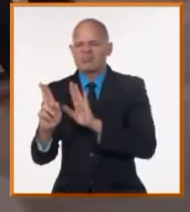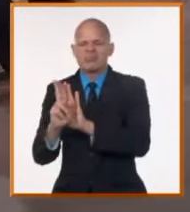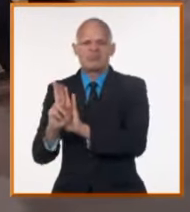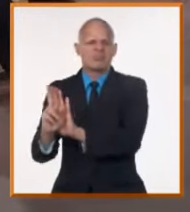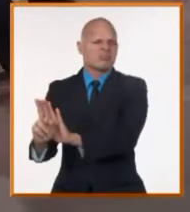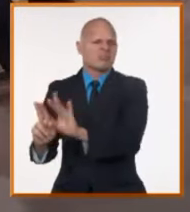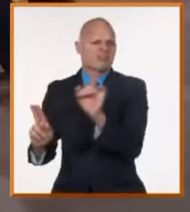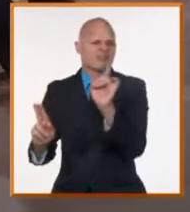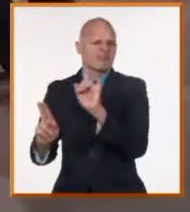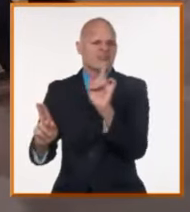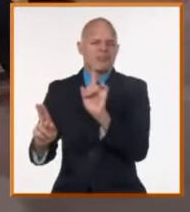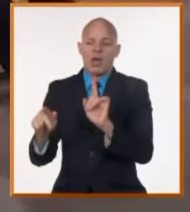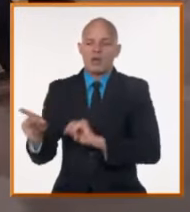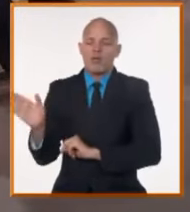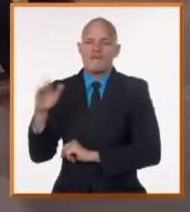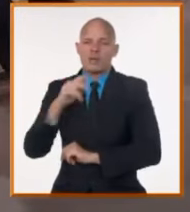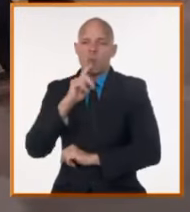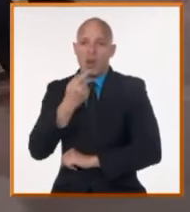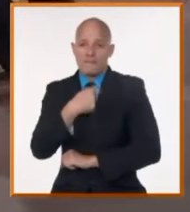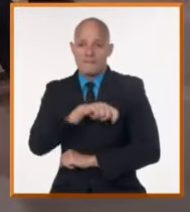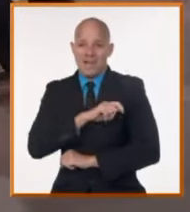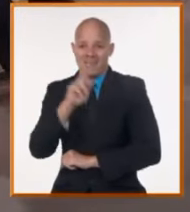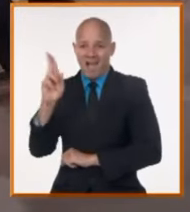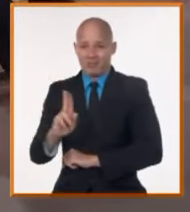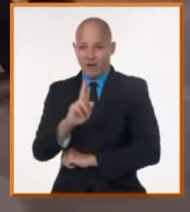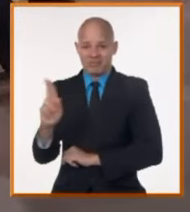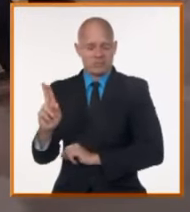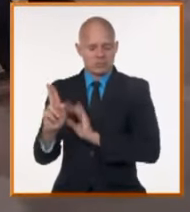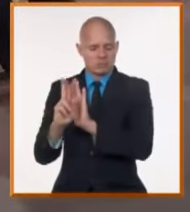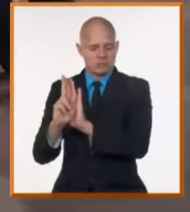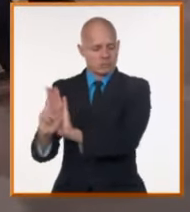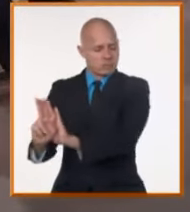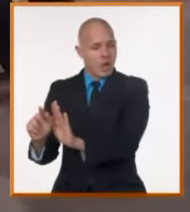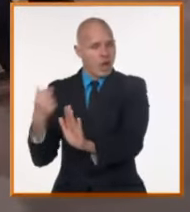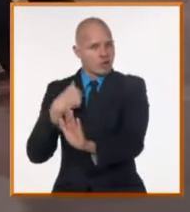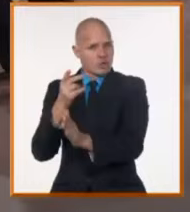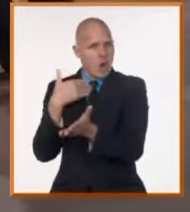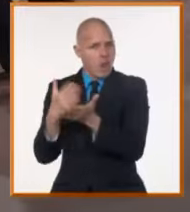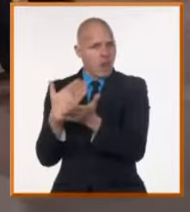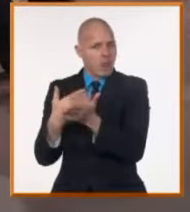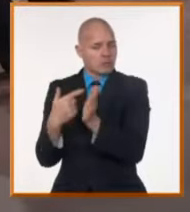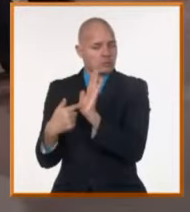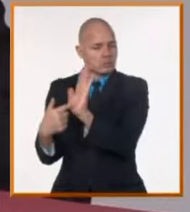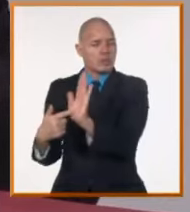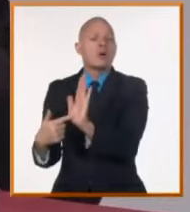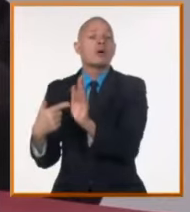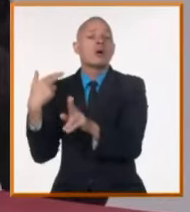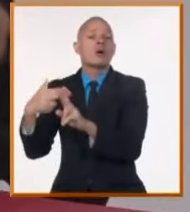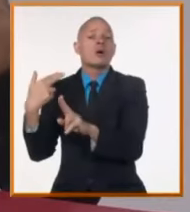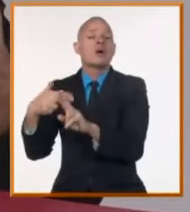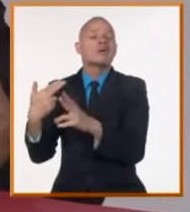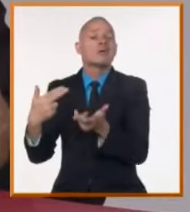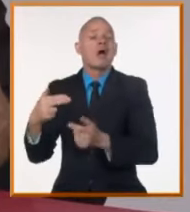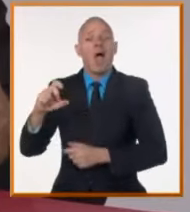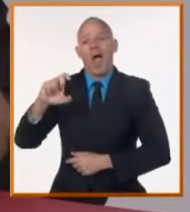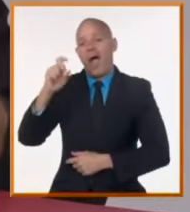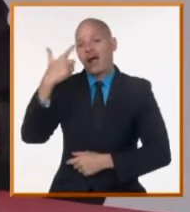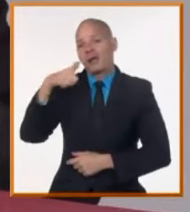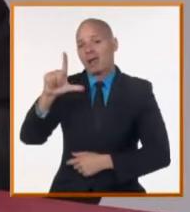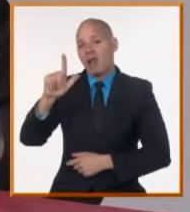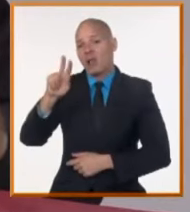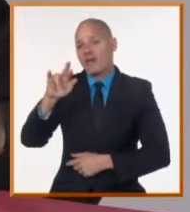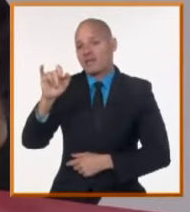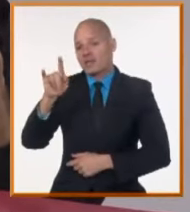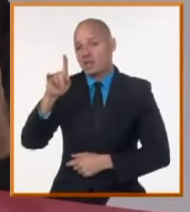España. Ahora, cuando termina el siglo XVIII, Estados Unidos no tiene una armada que sea capaz de